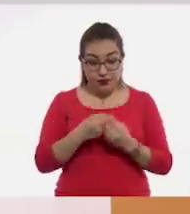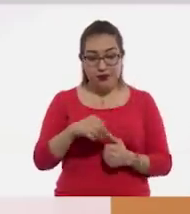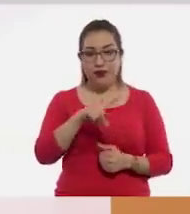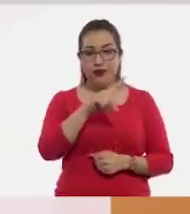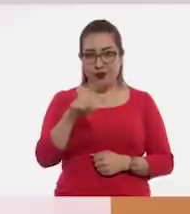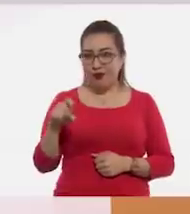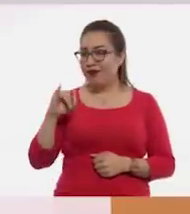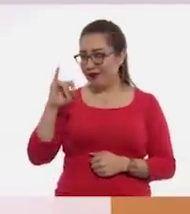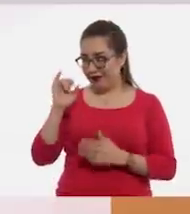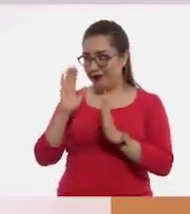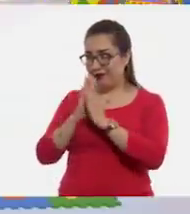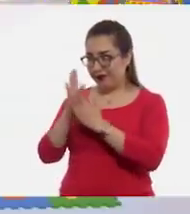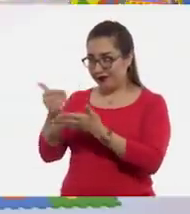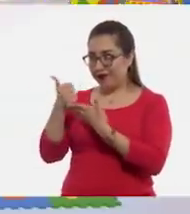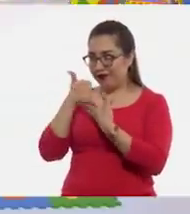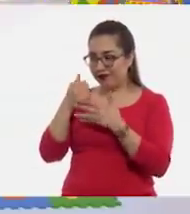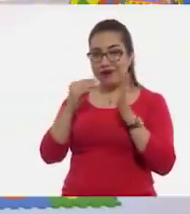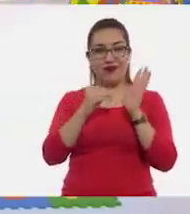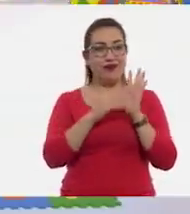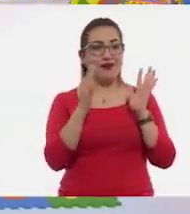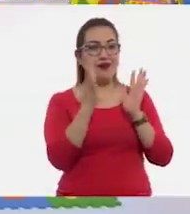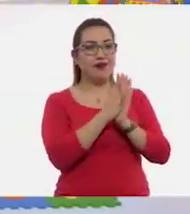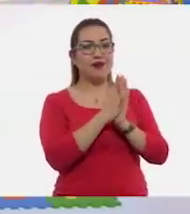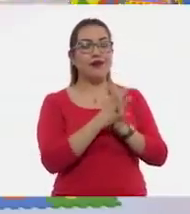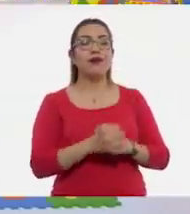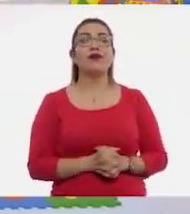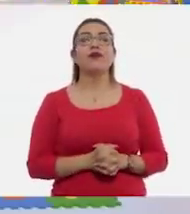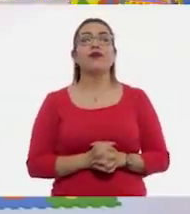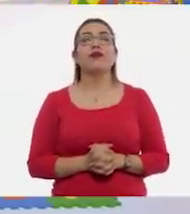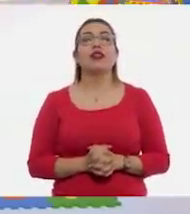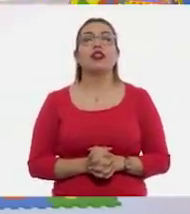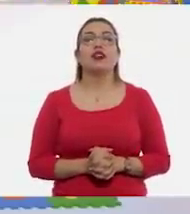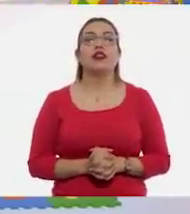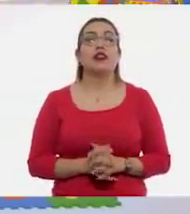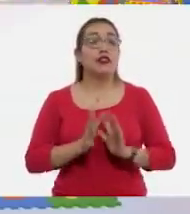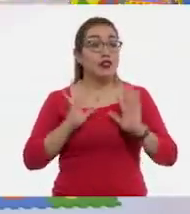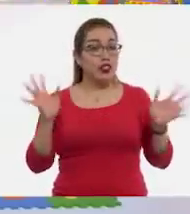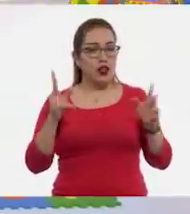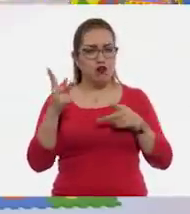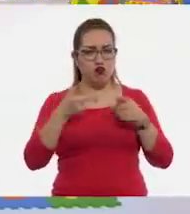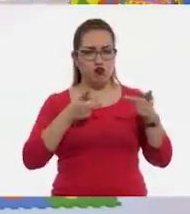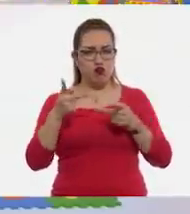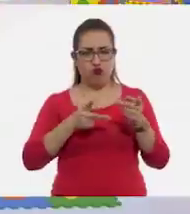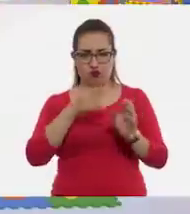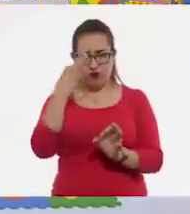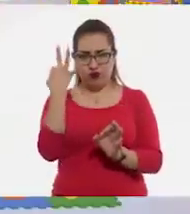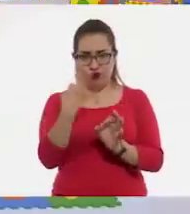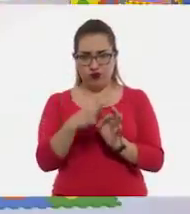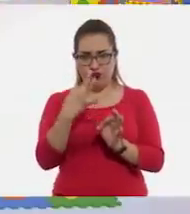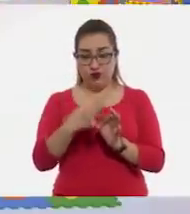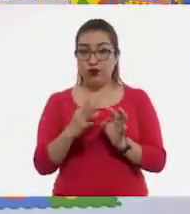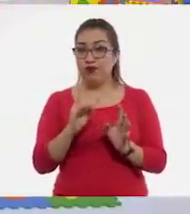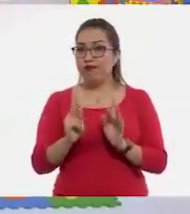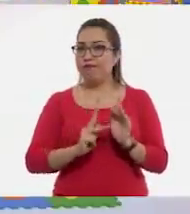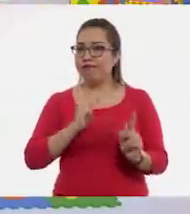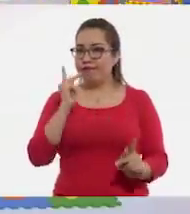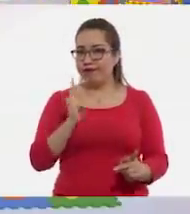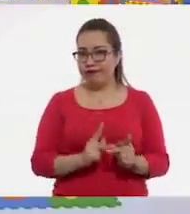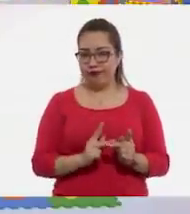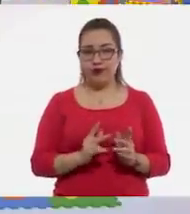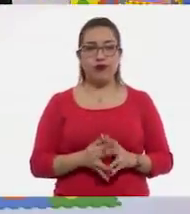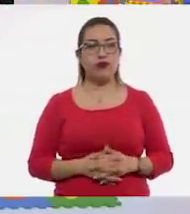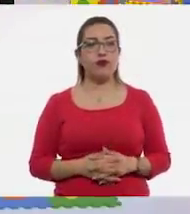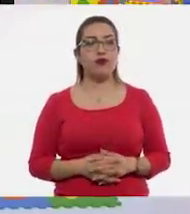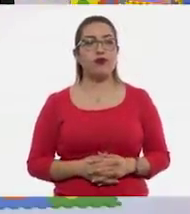parece si me ayudas a pegarlas? Me parece muy bien. Ah, pues aquí ya tienes preparado, ¿verdad? Sí. Perfecto. A ver, voy a pegar una por una.